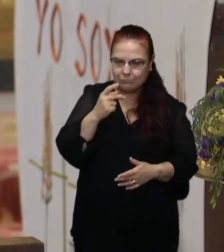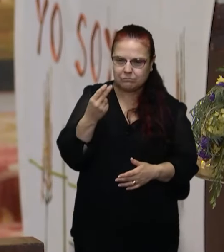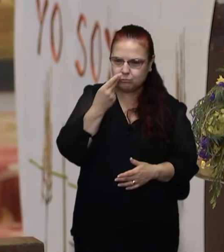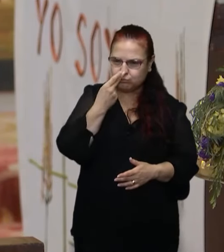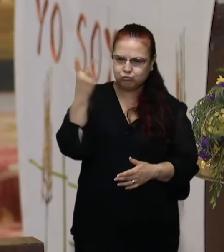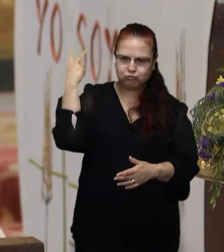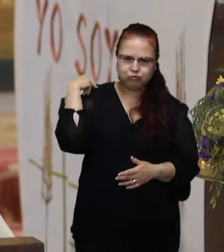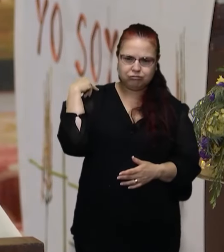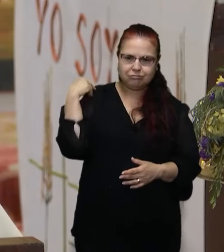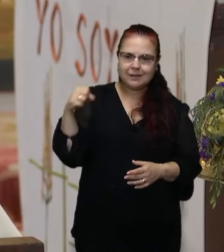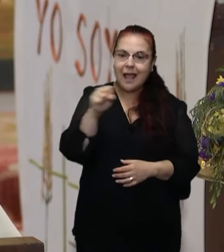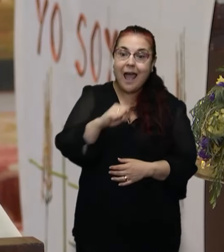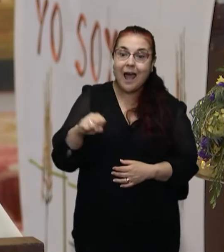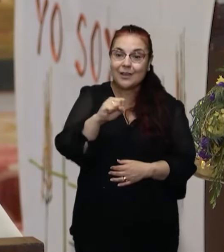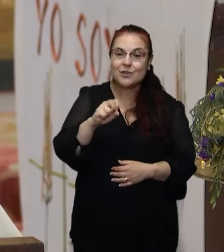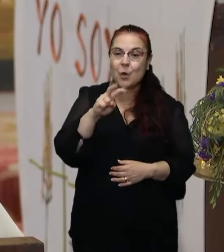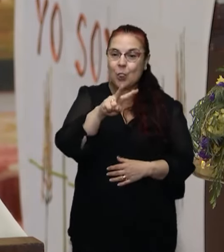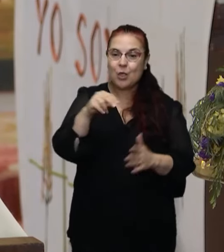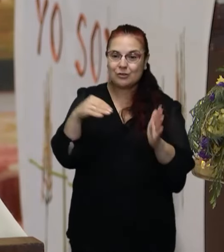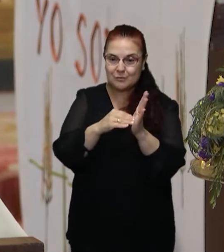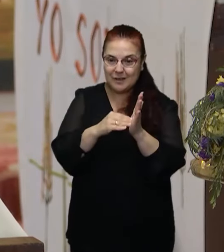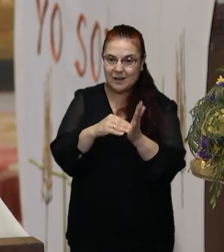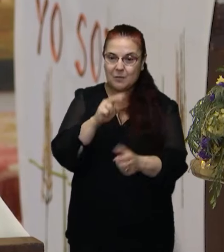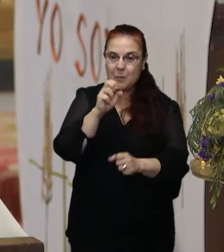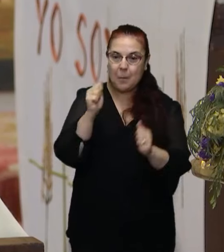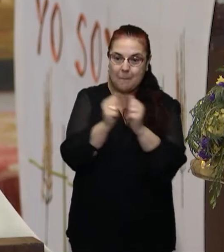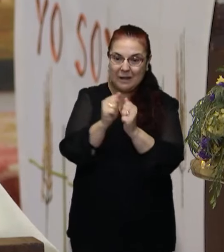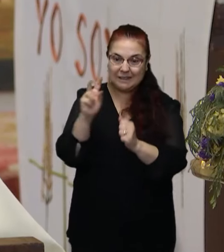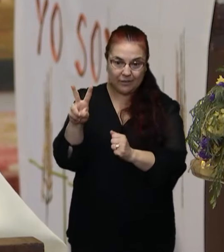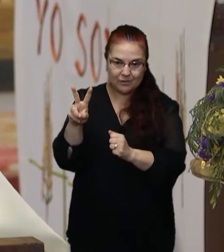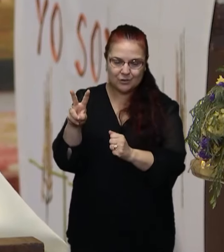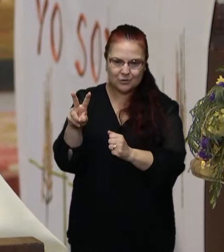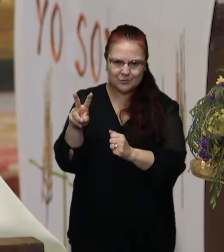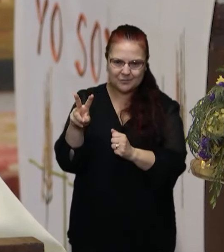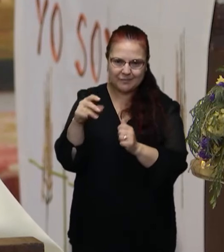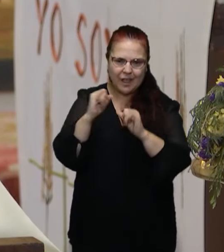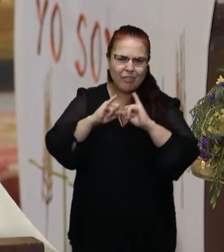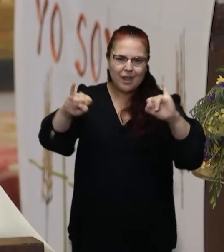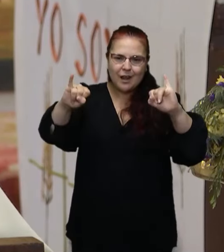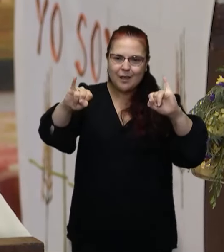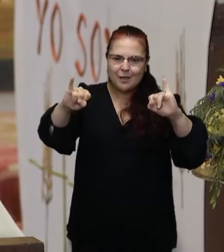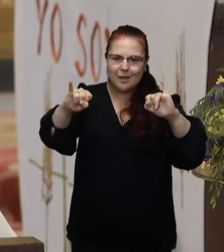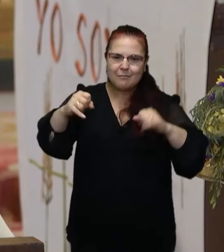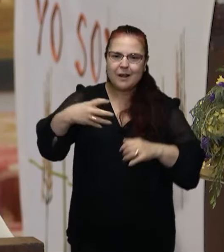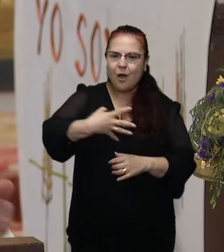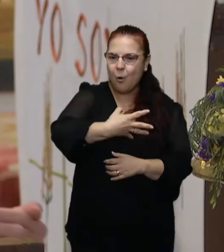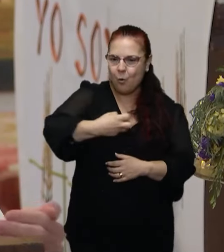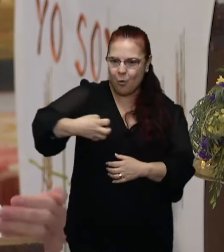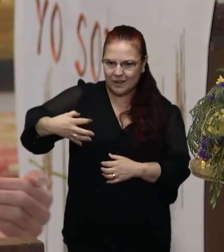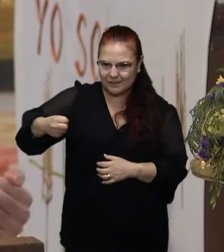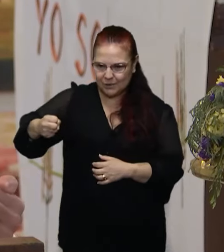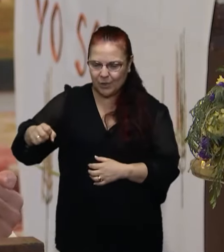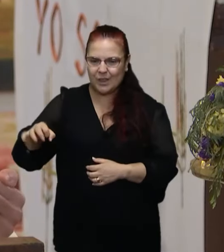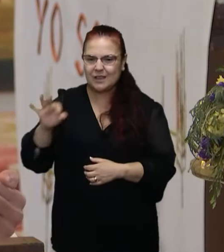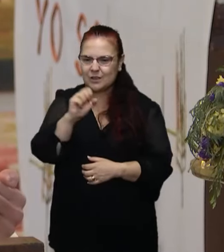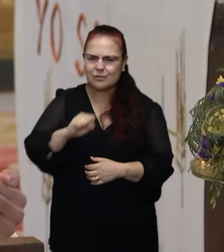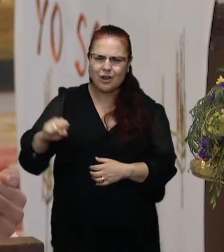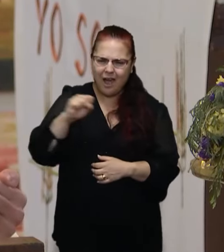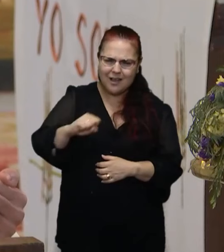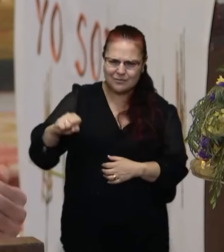2 años, 2022, se celebró el 4º centenario de la canonización de San